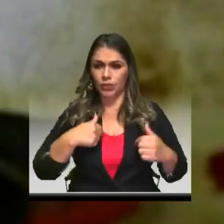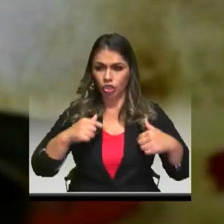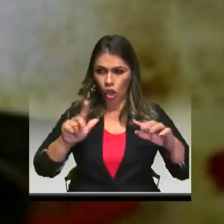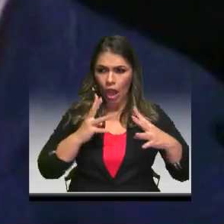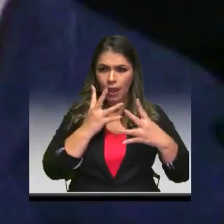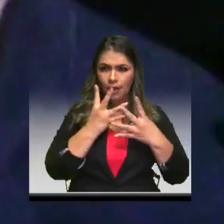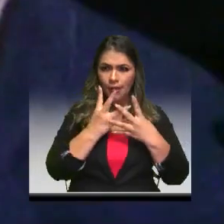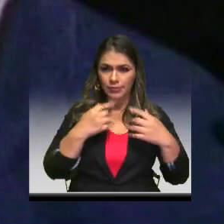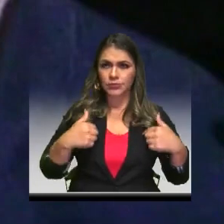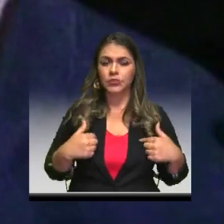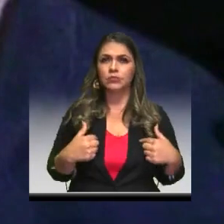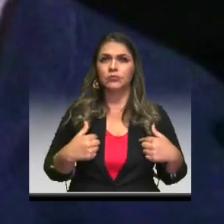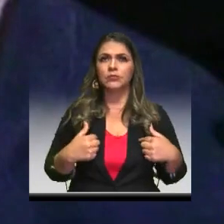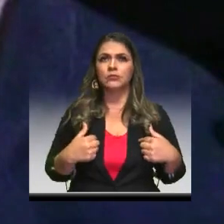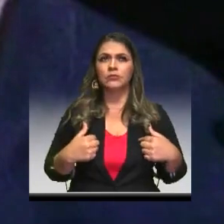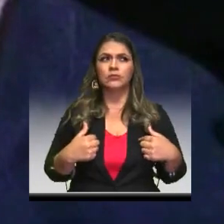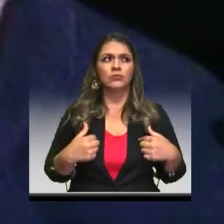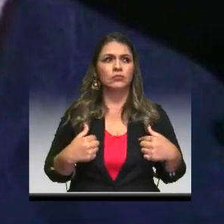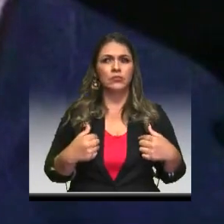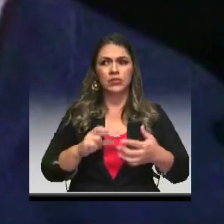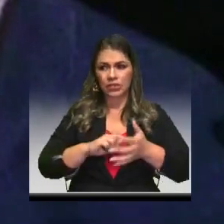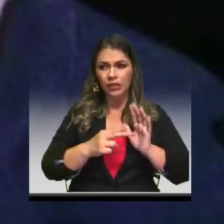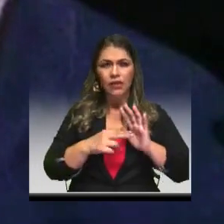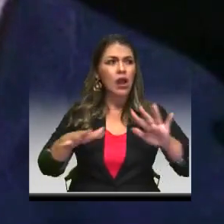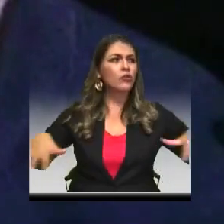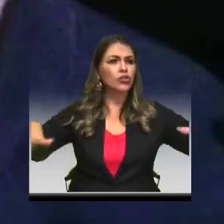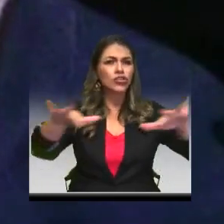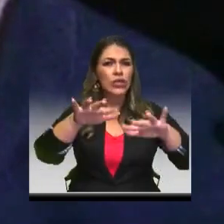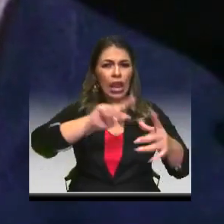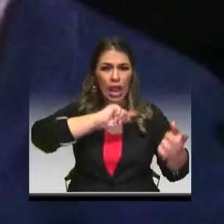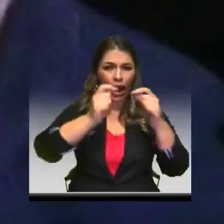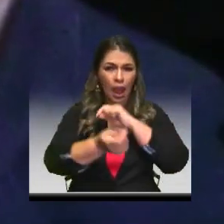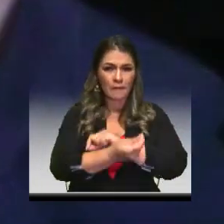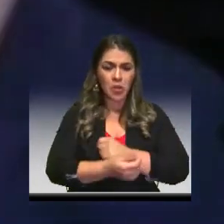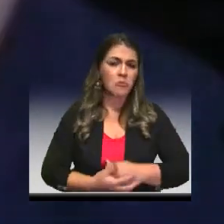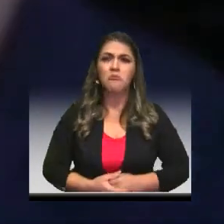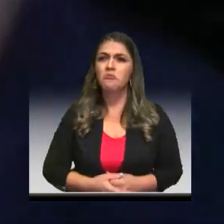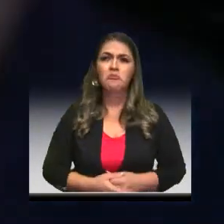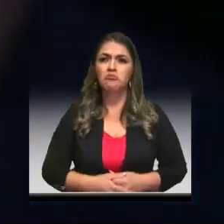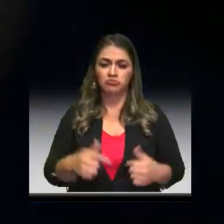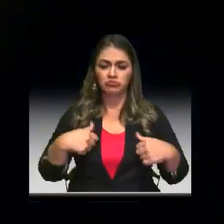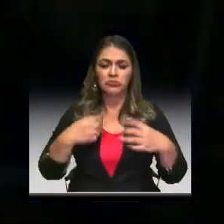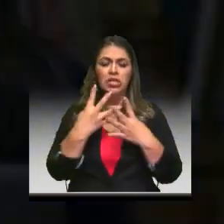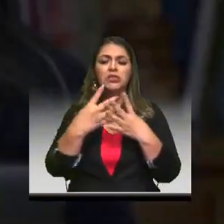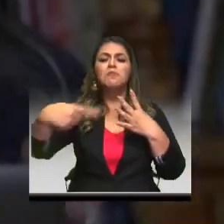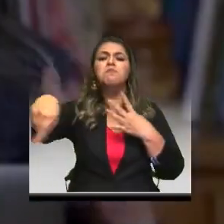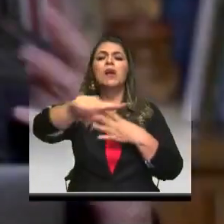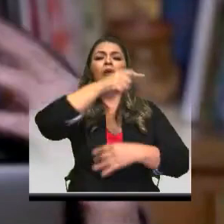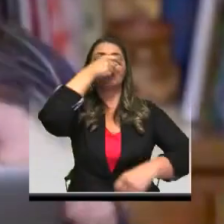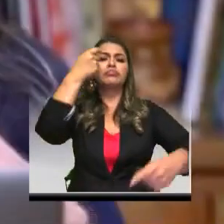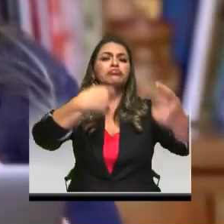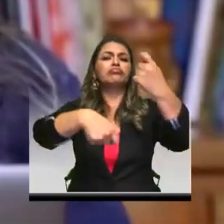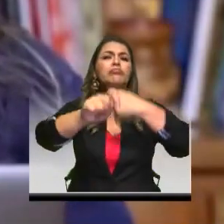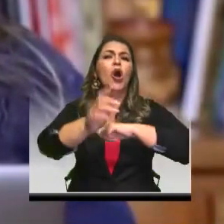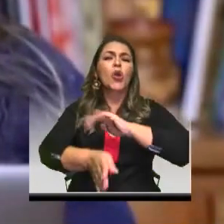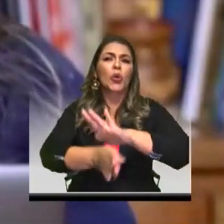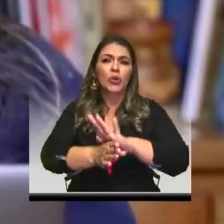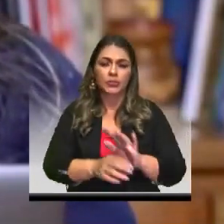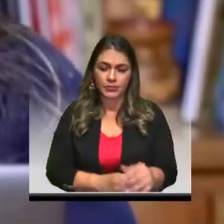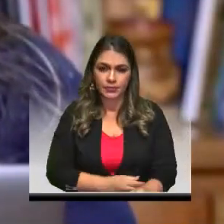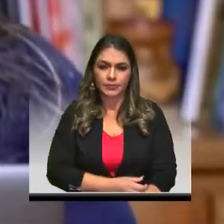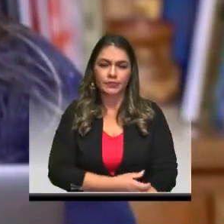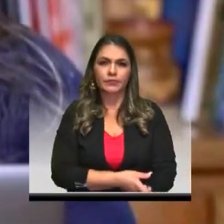libertad no va a cambiar nada, porque las cosas siguen su curso, siguen su rumbo, ¿no? Mónica, voy a volver a